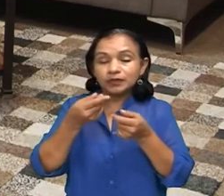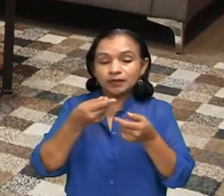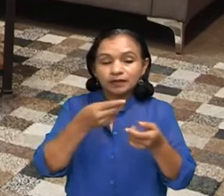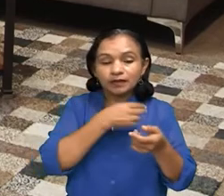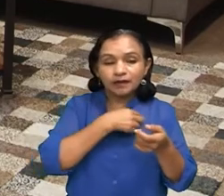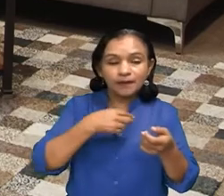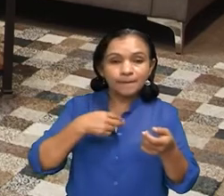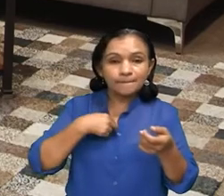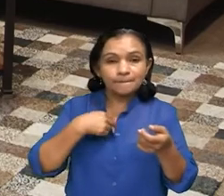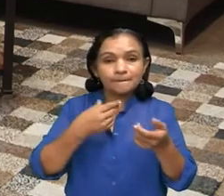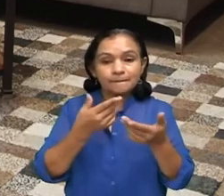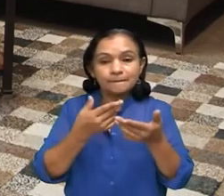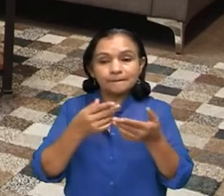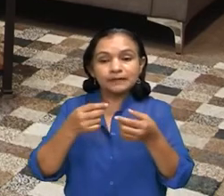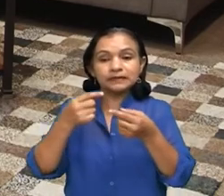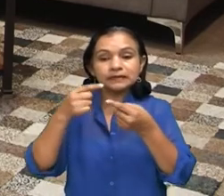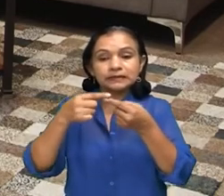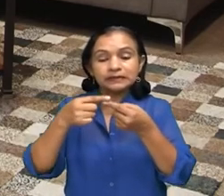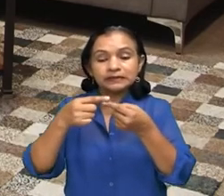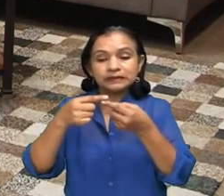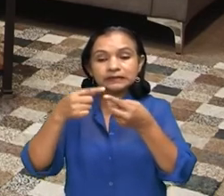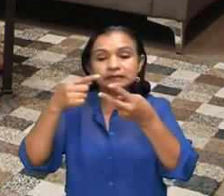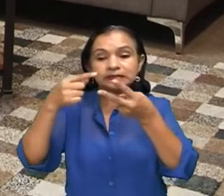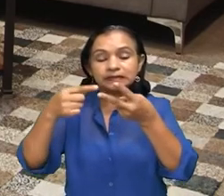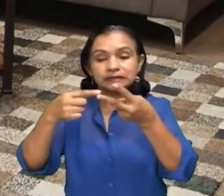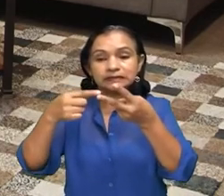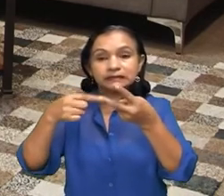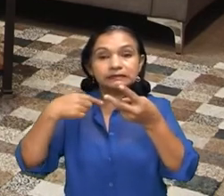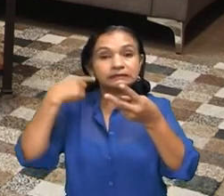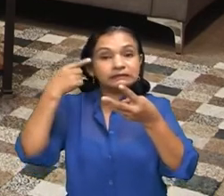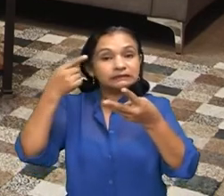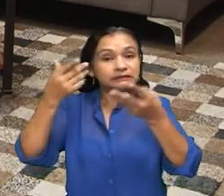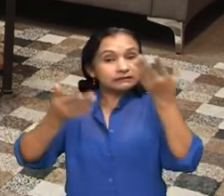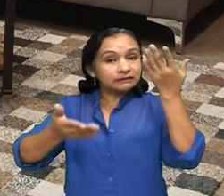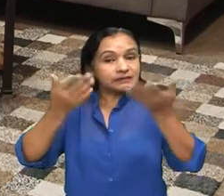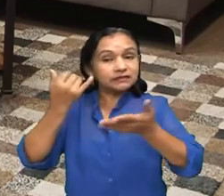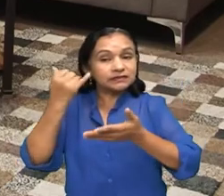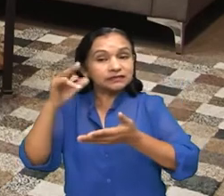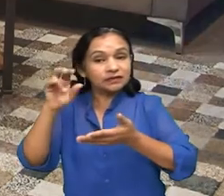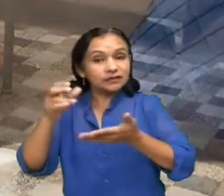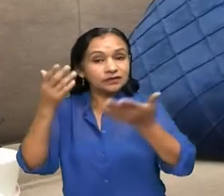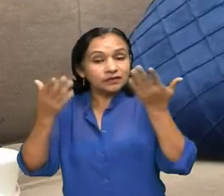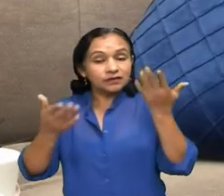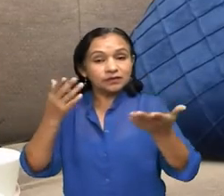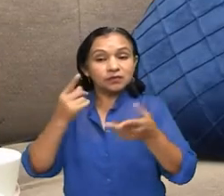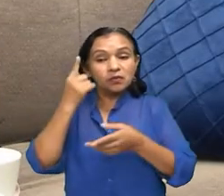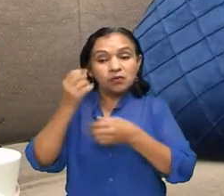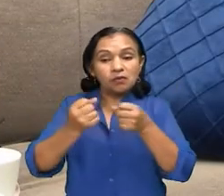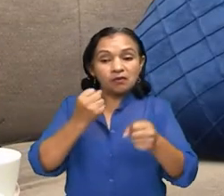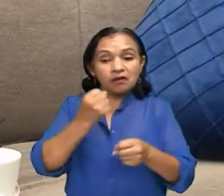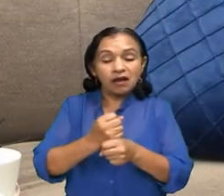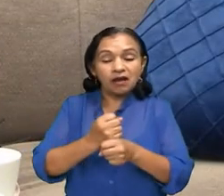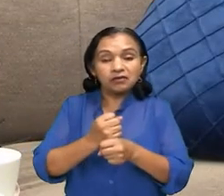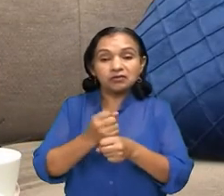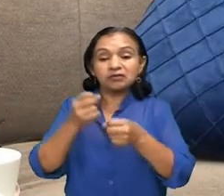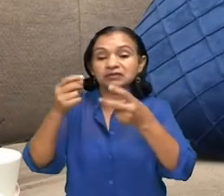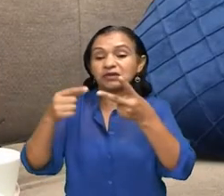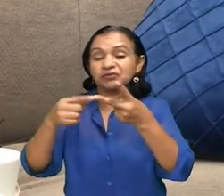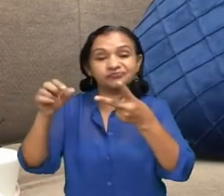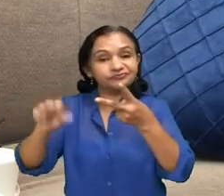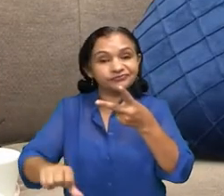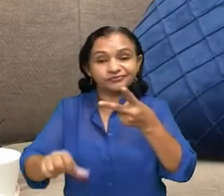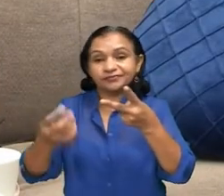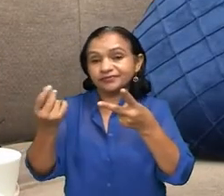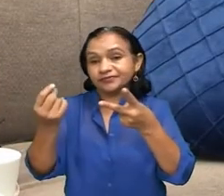voy a tener un tercer año. Normalmente los emprendimientos viven por un año y mueren al segundo,